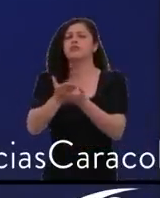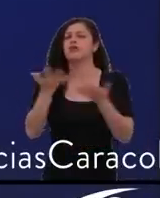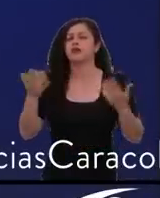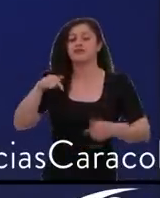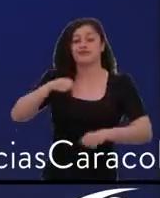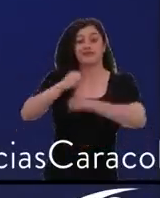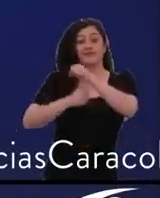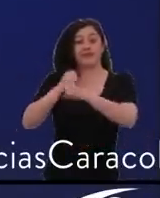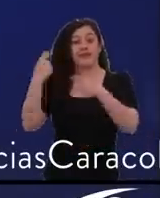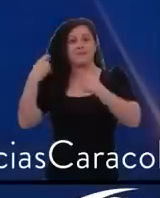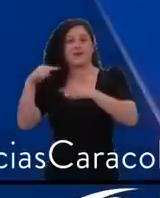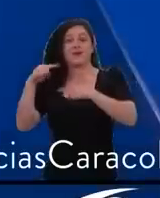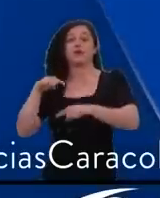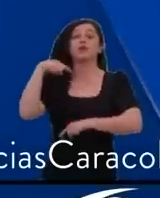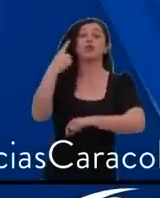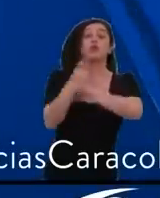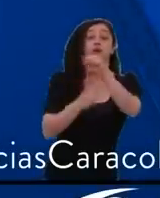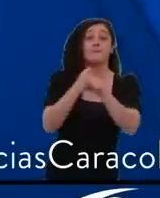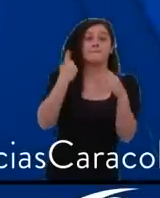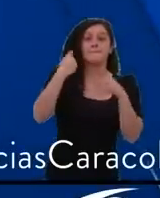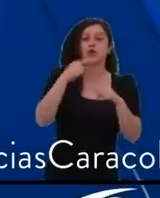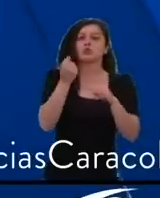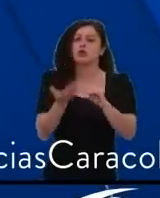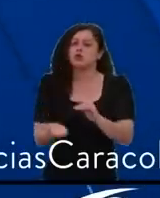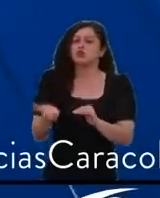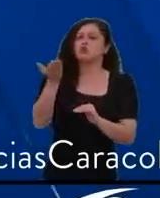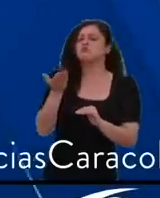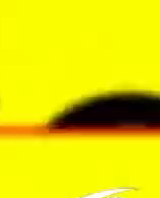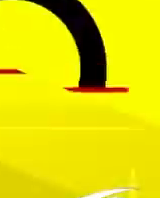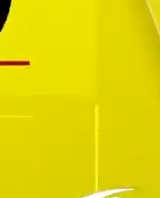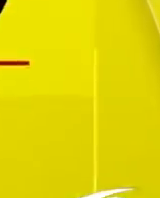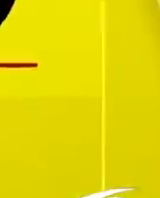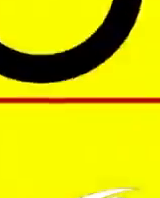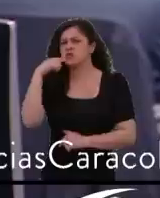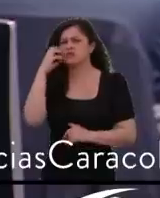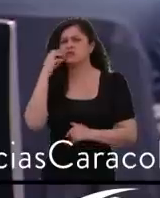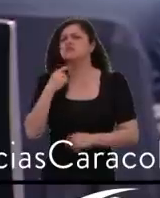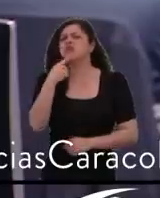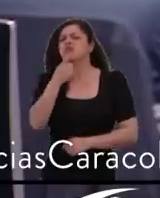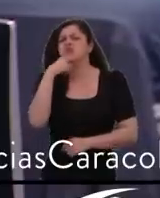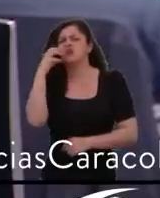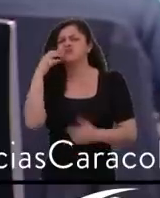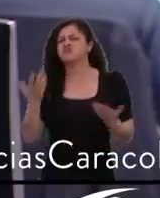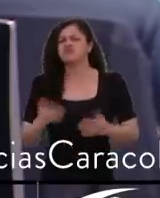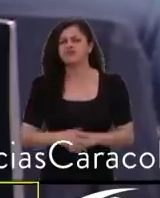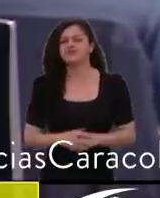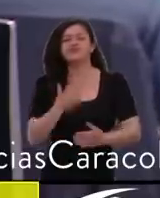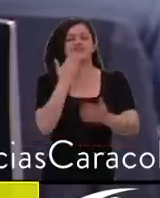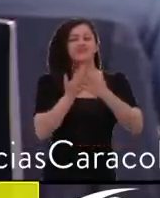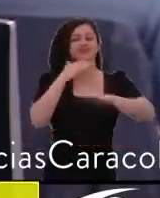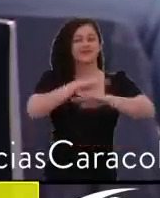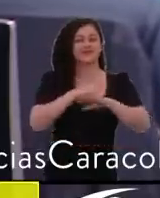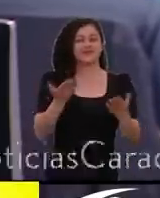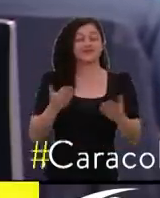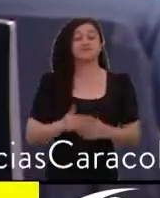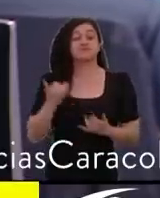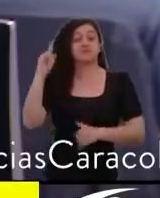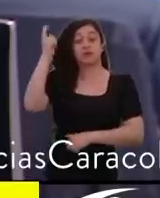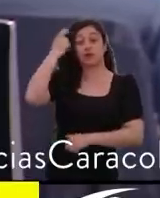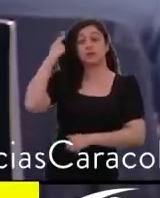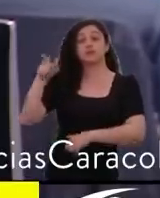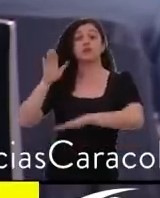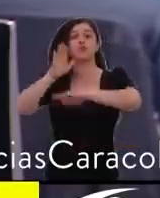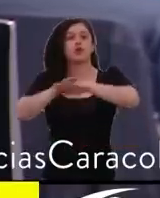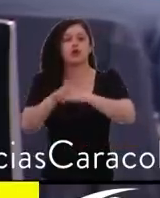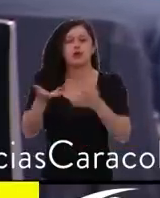próximo año. María Antonia Calle, ¿qué dijo el presidente Iván Duque? Muy buenas tardes, Juanita. Le cuento que el gobierno nacional propone que el aumento